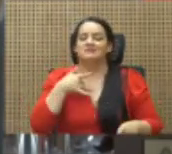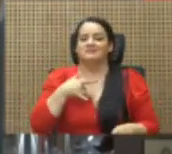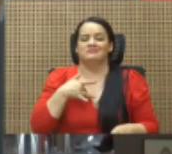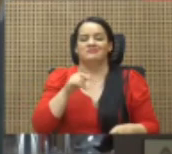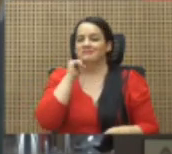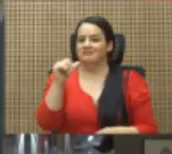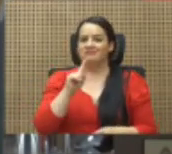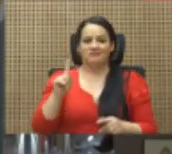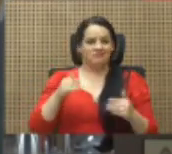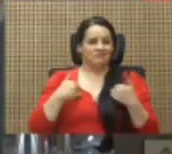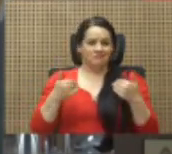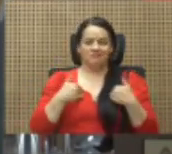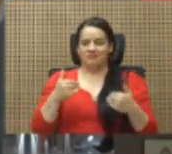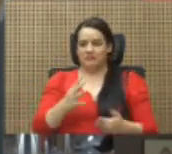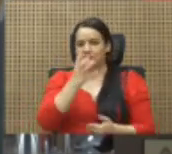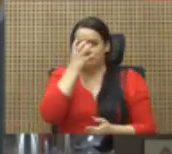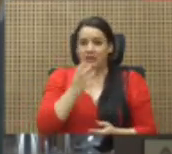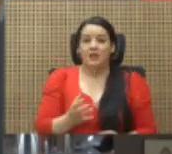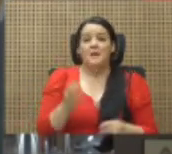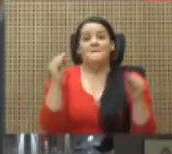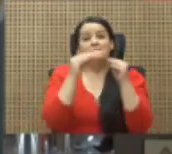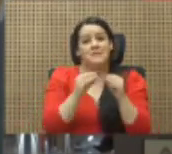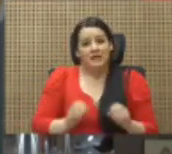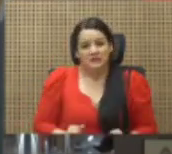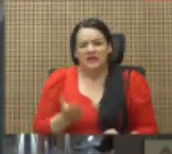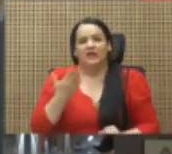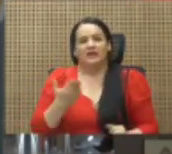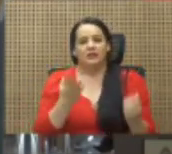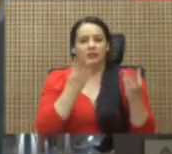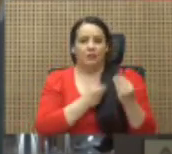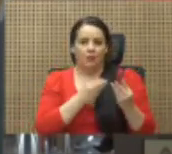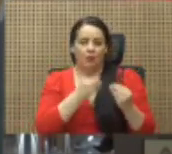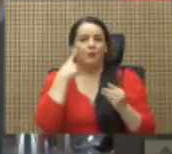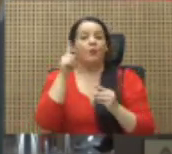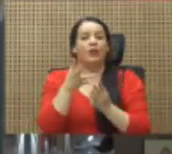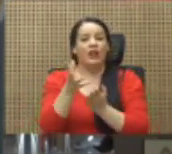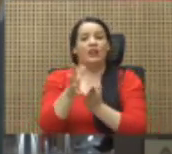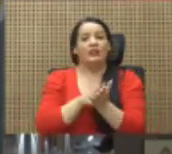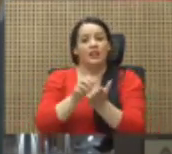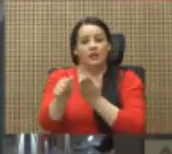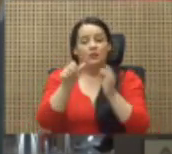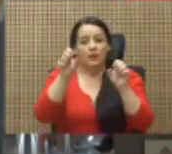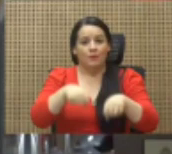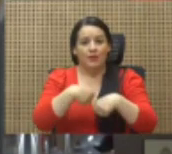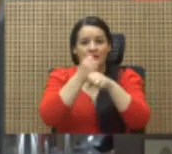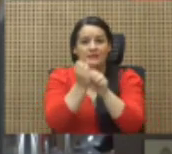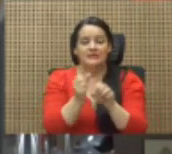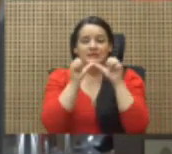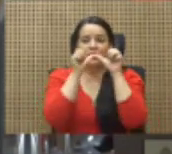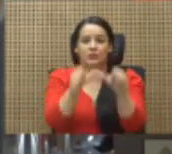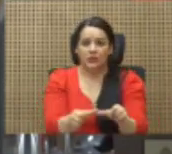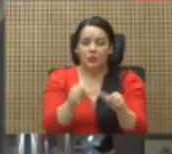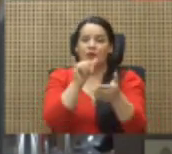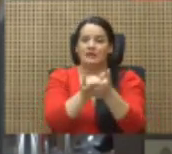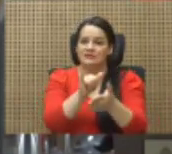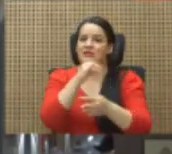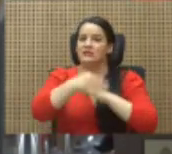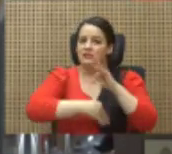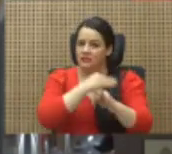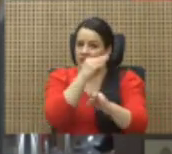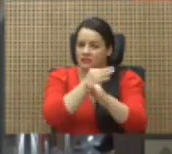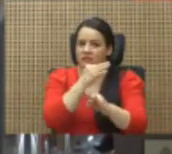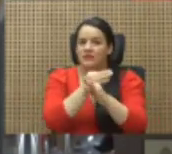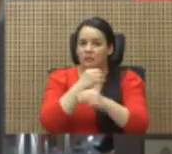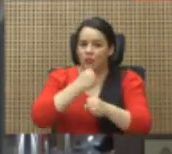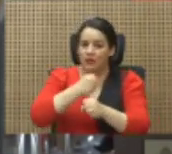sobre todo mucho temor por el daño que pueda hacer si se mantiene este estilo de gestión en el MEP por los próximos